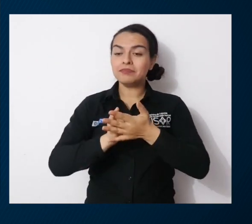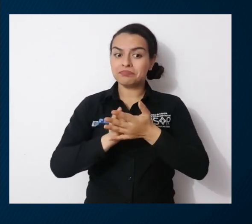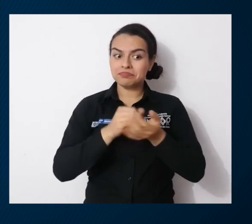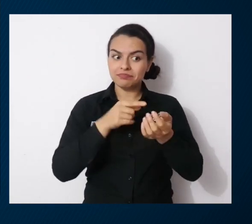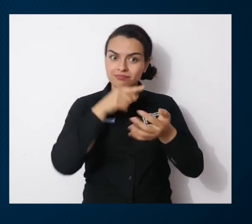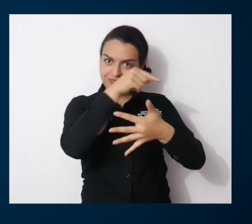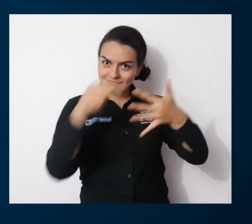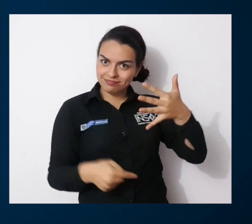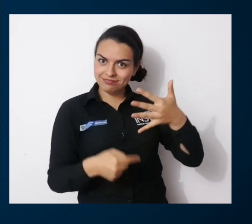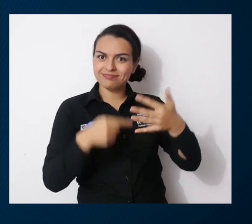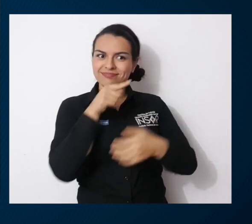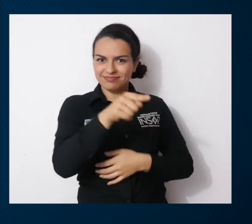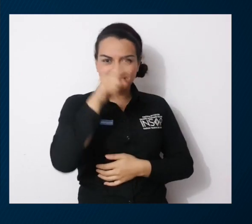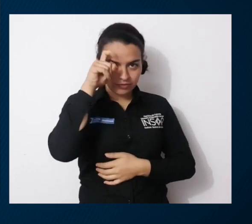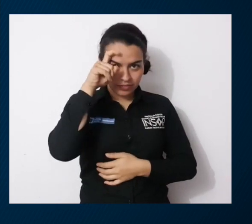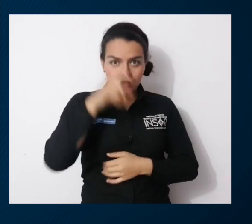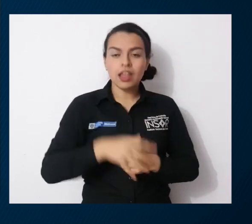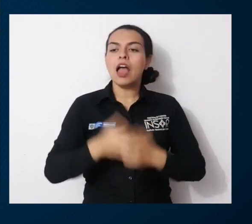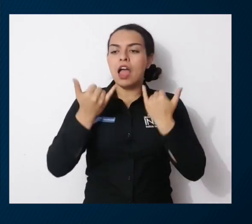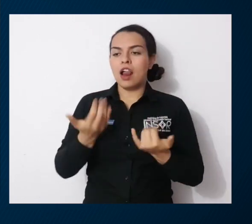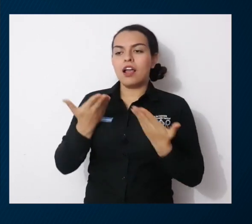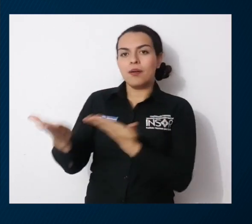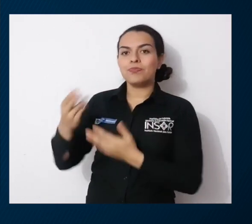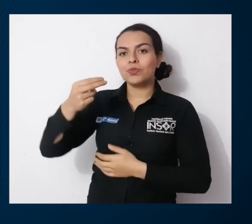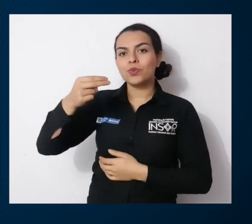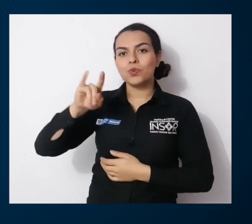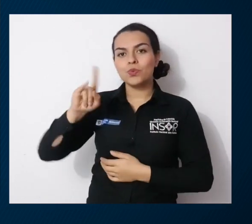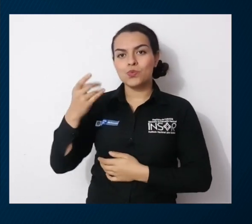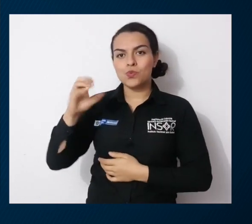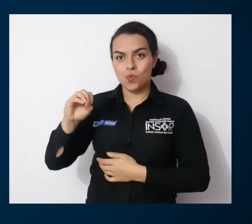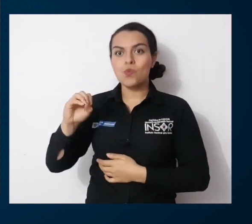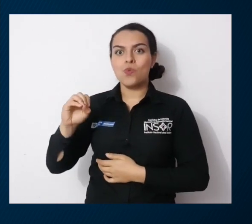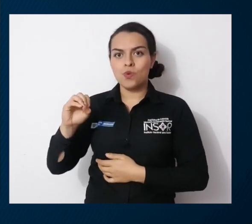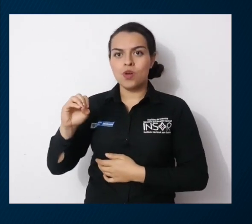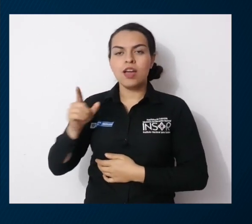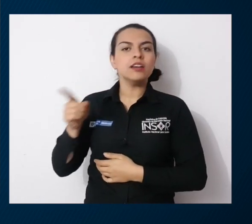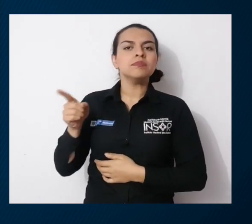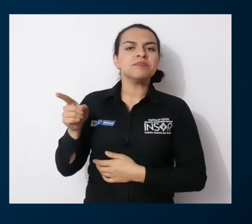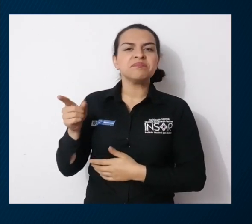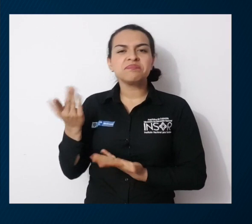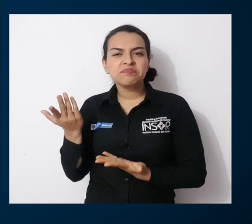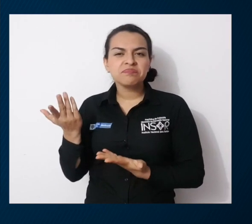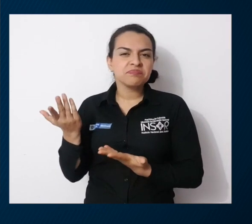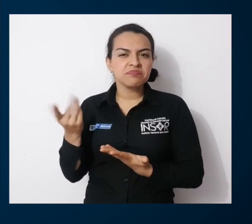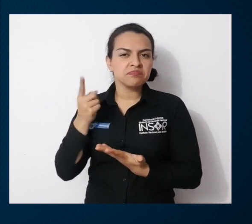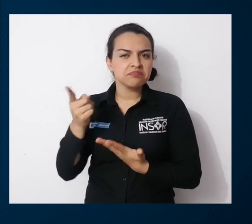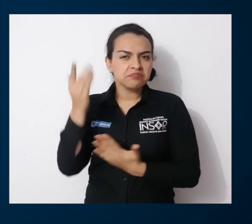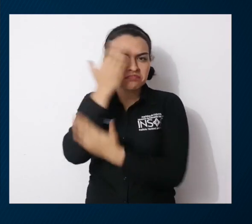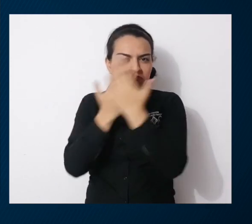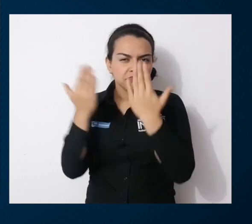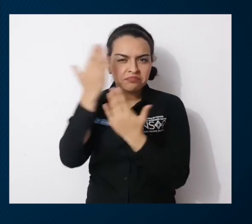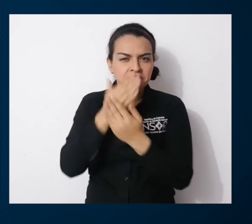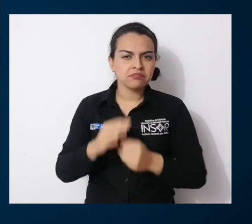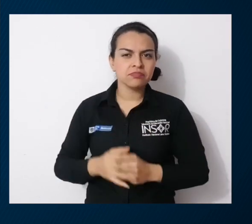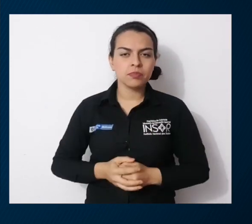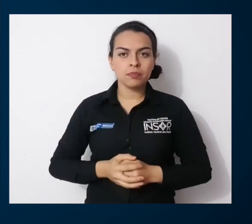apreciaciones de Natalia le daría la palabra a Hugo. ¿Cómo ves tú que